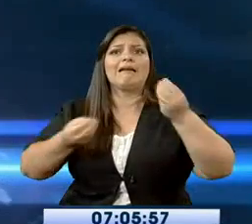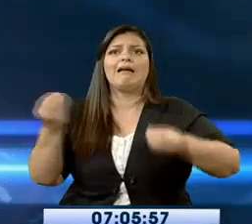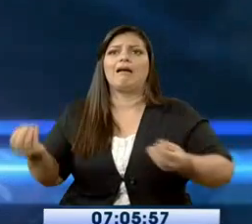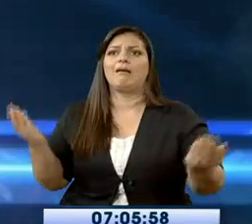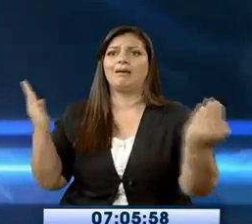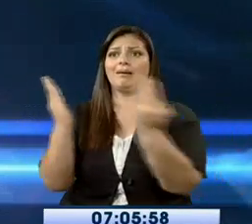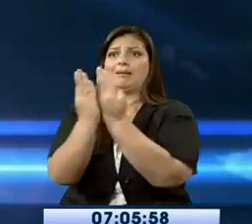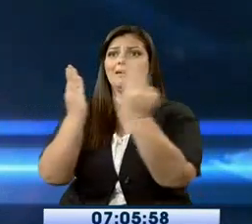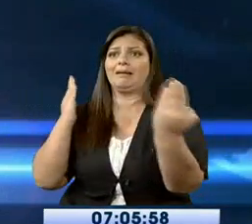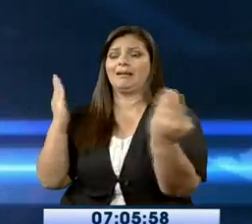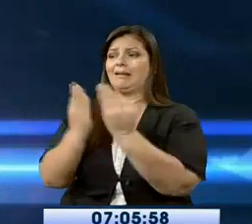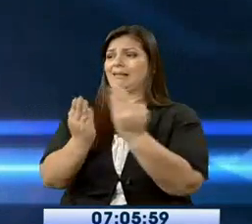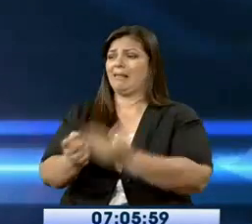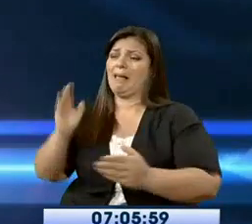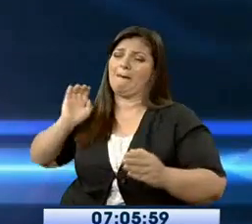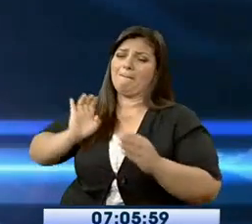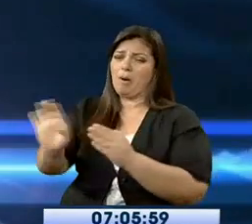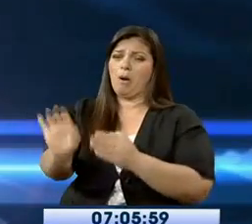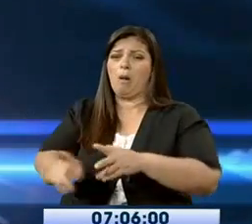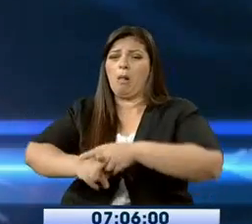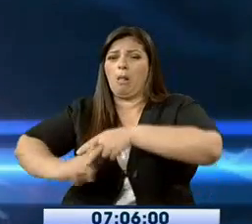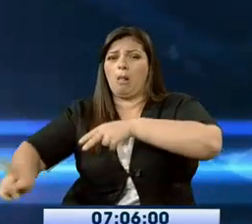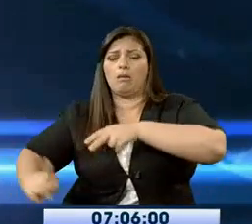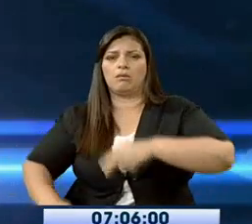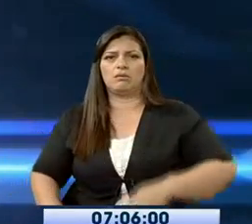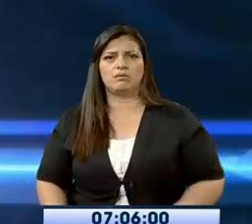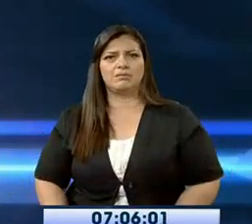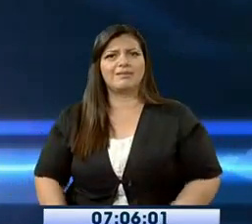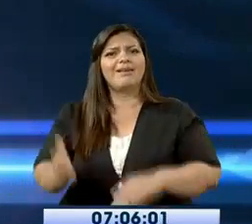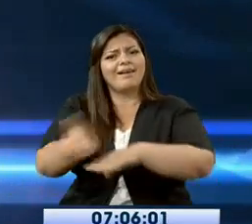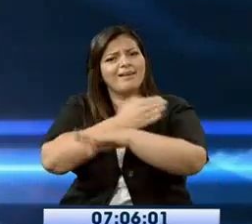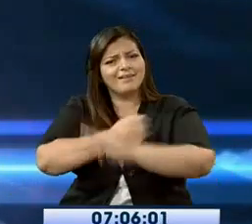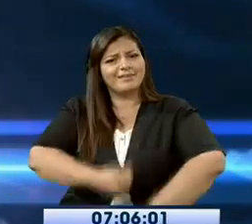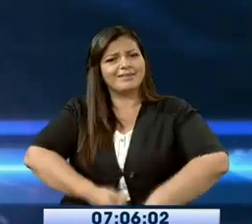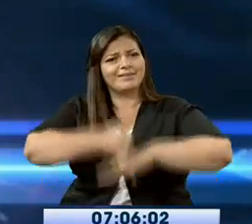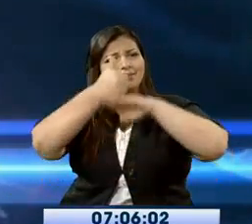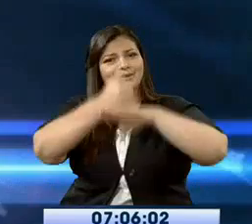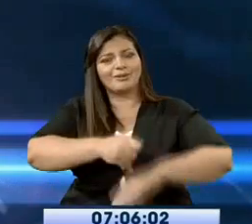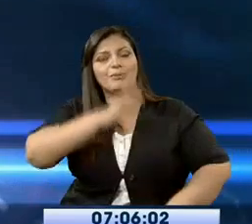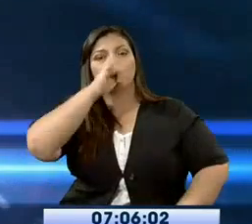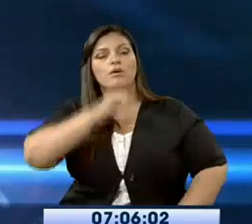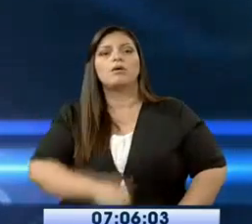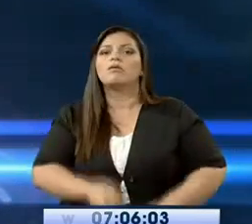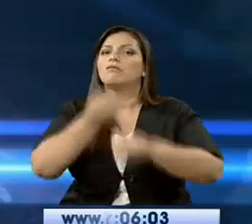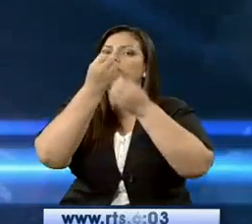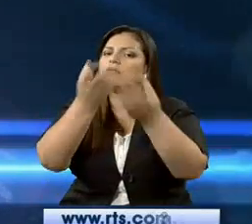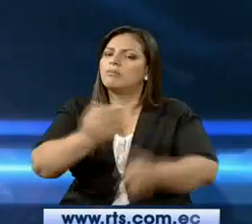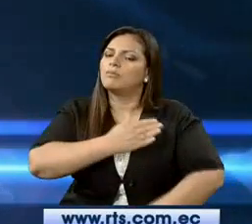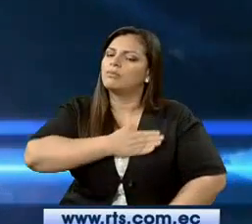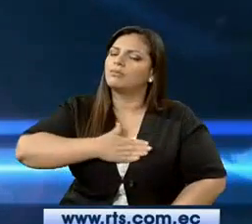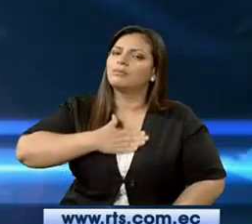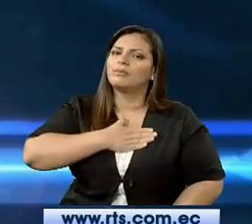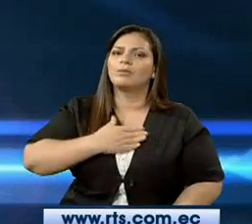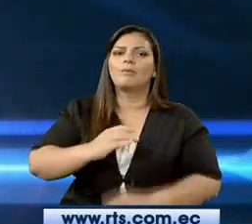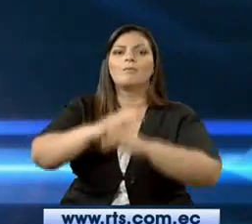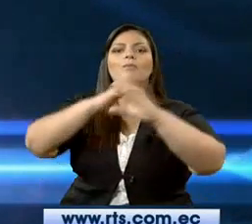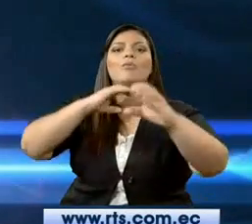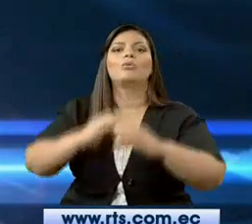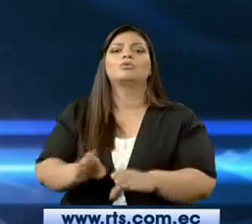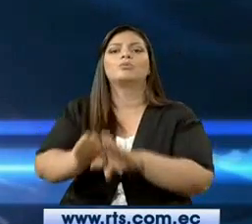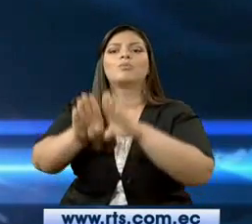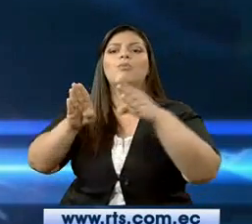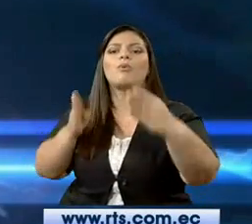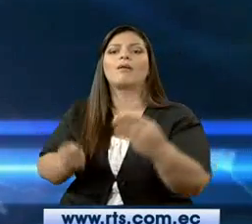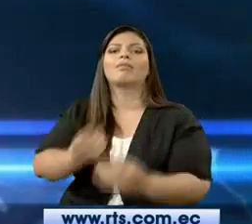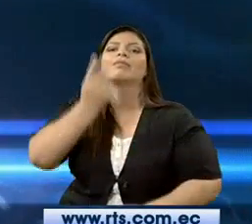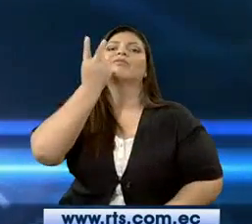se abrió efectivamente por orden, disposición de la autoridad. Devuélveme mis 5 centavos, porque fue justo para subir